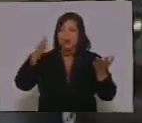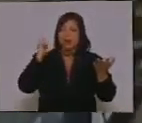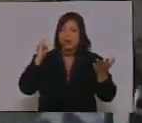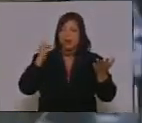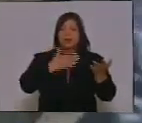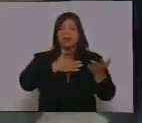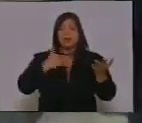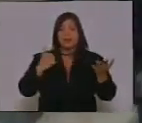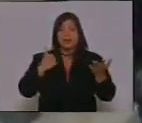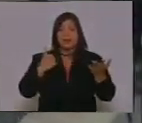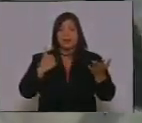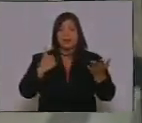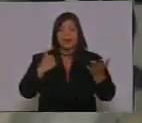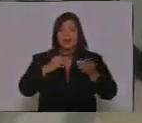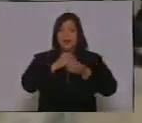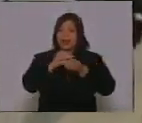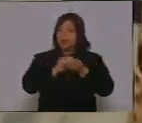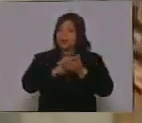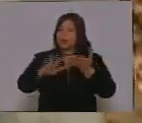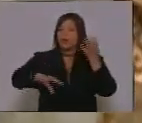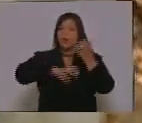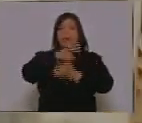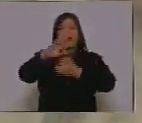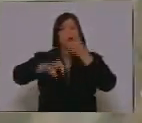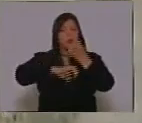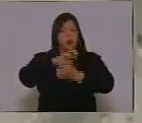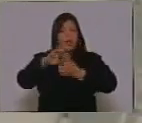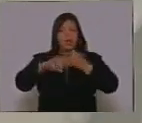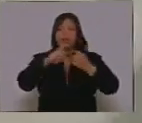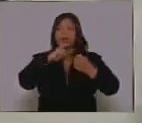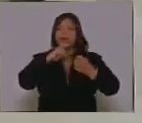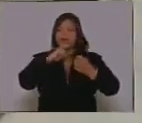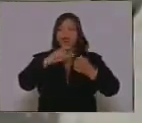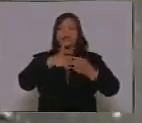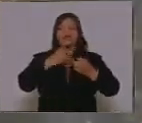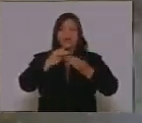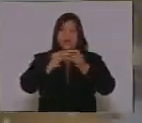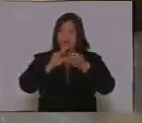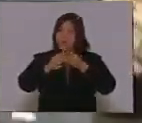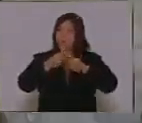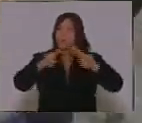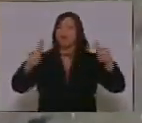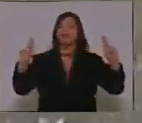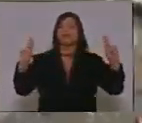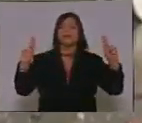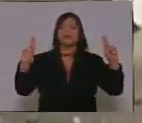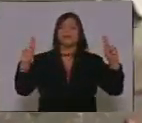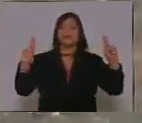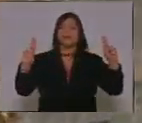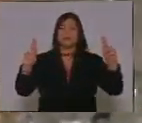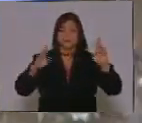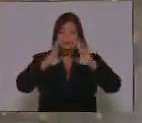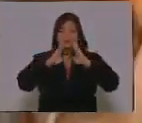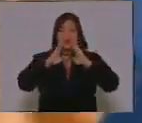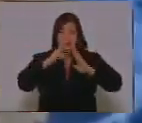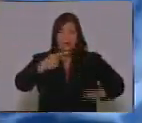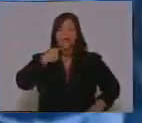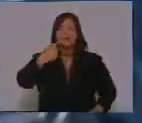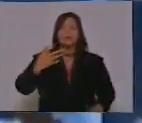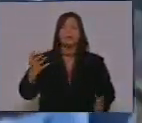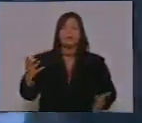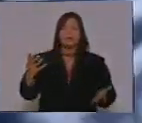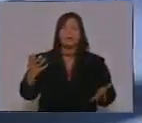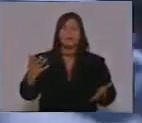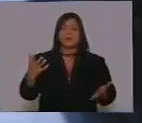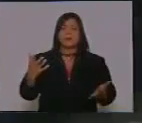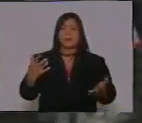quiere administrar y resolver sus problemas y sus dificultades en paz. Y confieso, como les decía, que